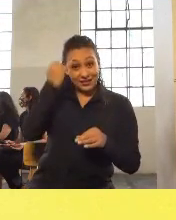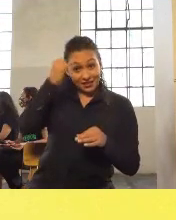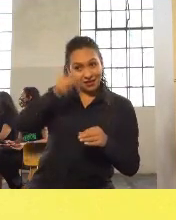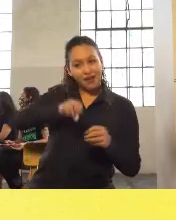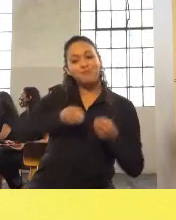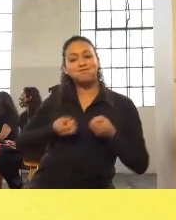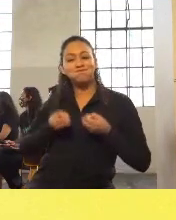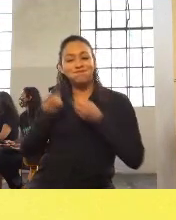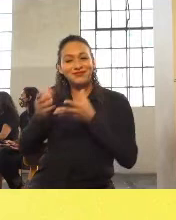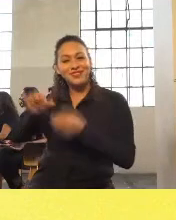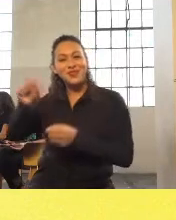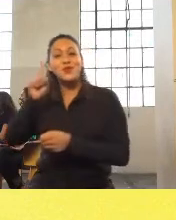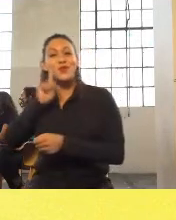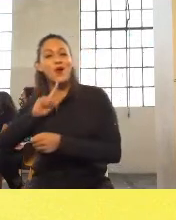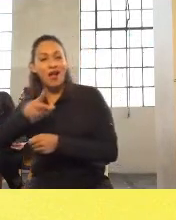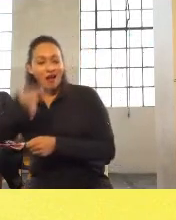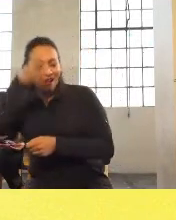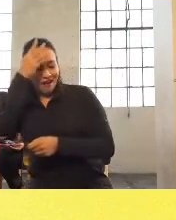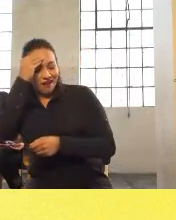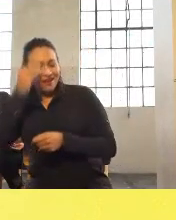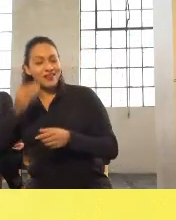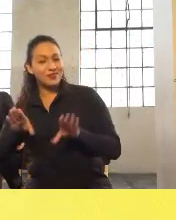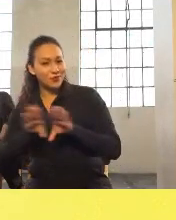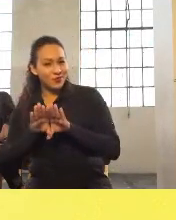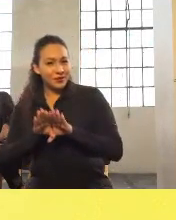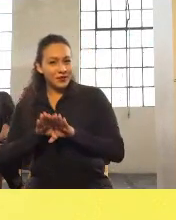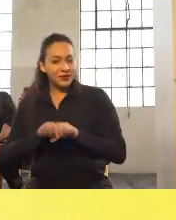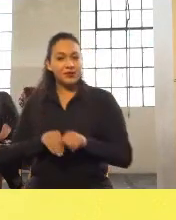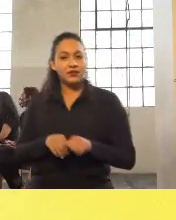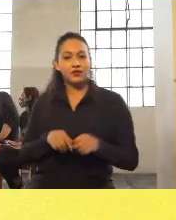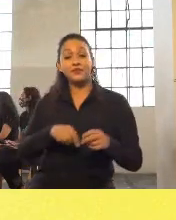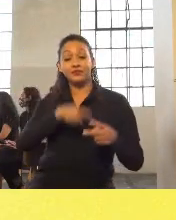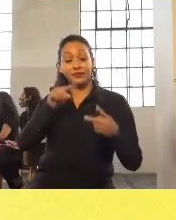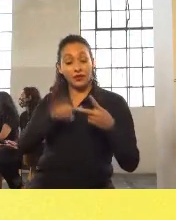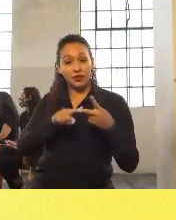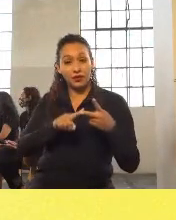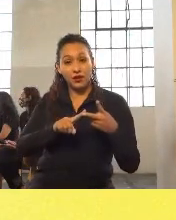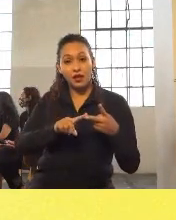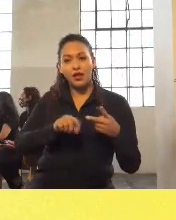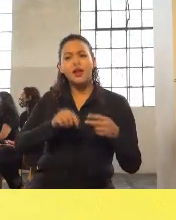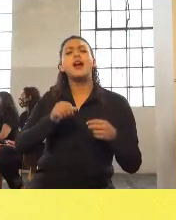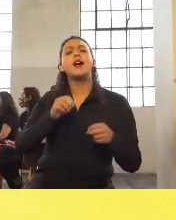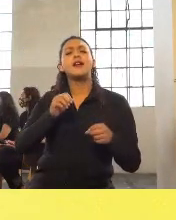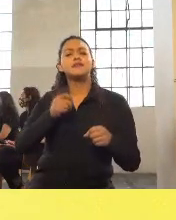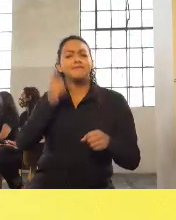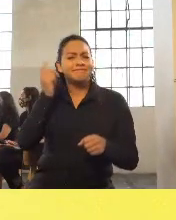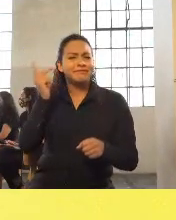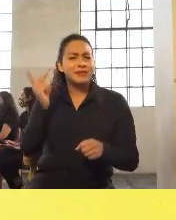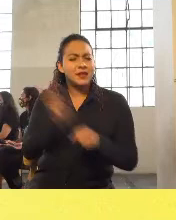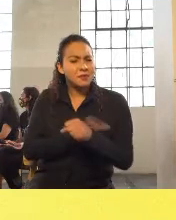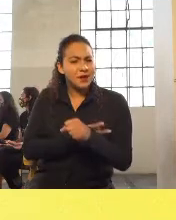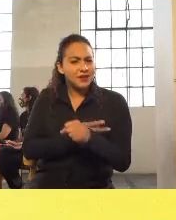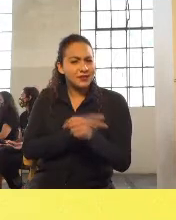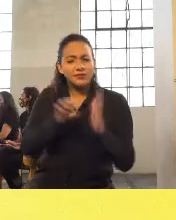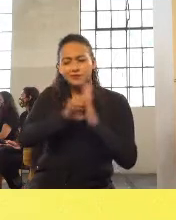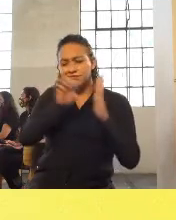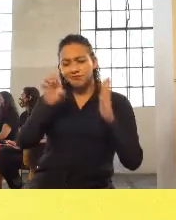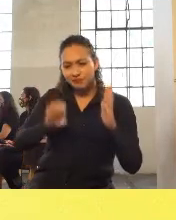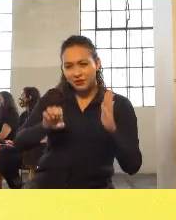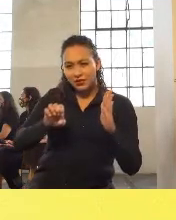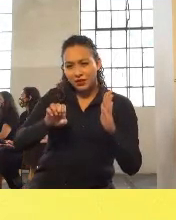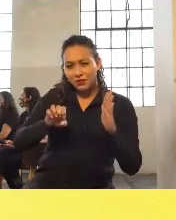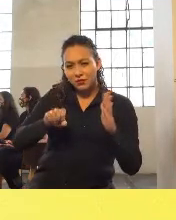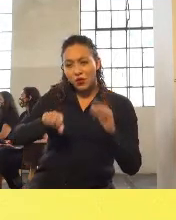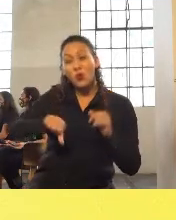sean ustedes. Eso me gustaría saber. Y otra, ¿cuál ha sido el impacto de la banda a la que no le gusta esto? O sea, ¿a qué se han enfrentado